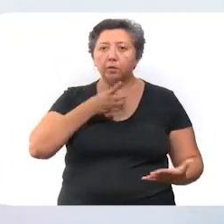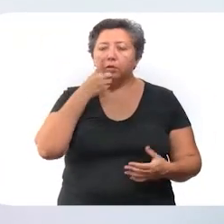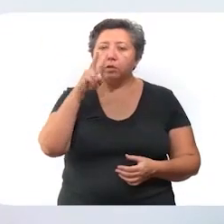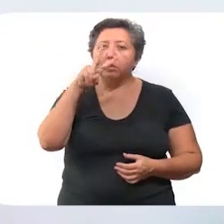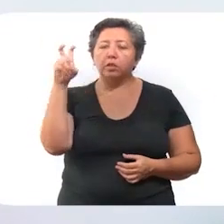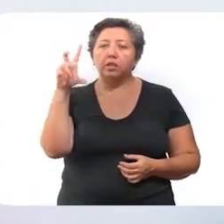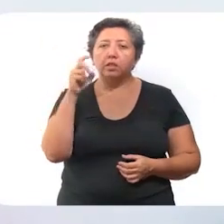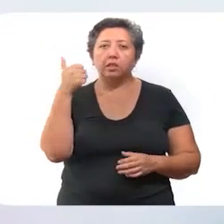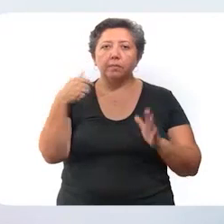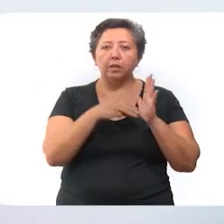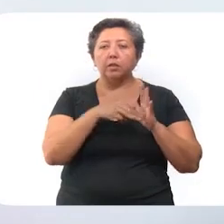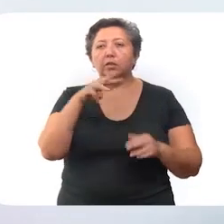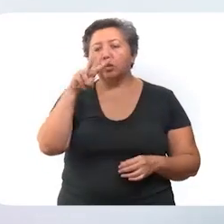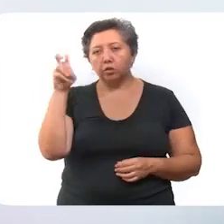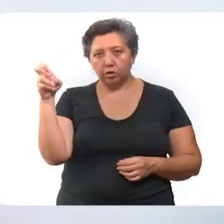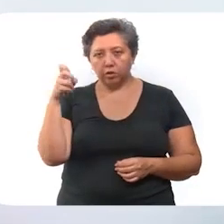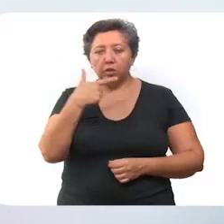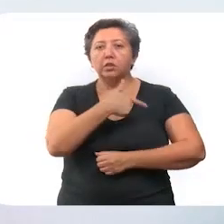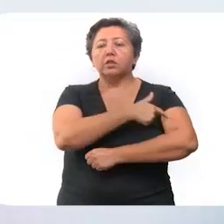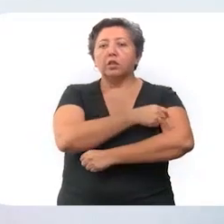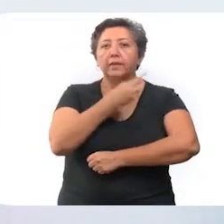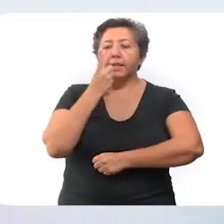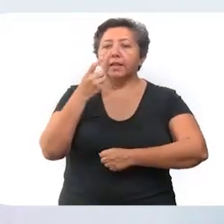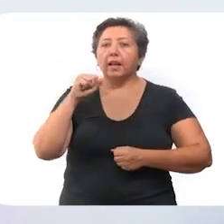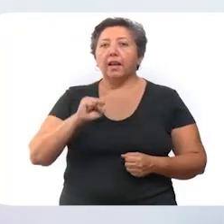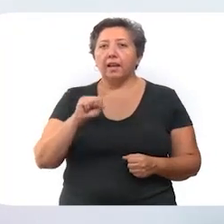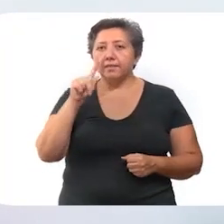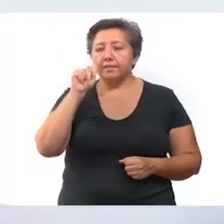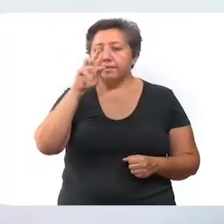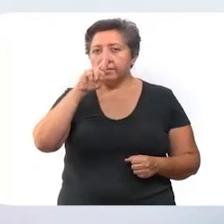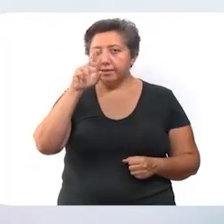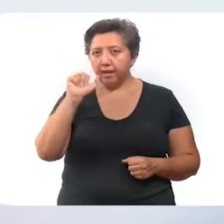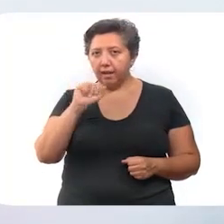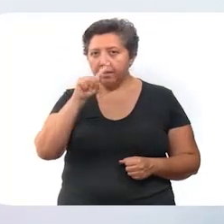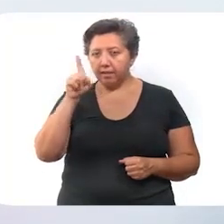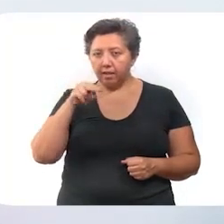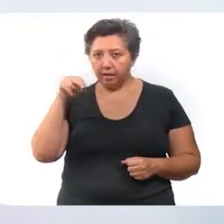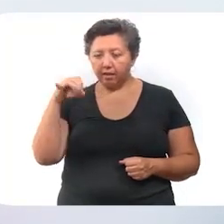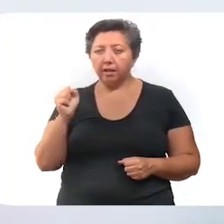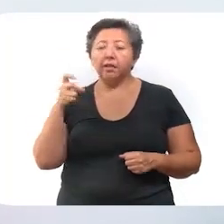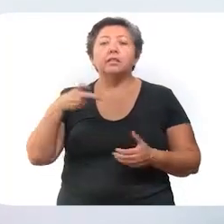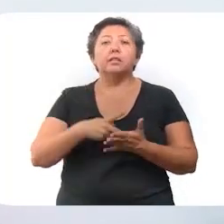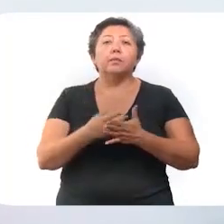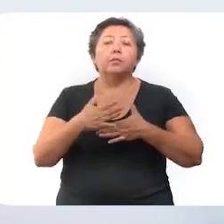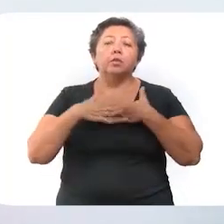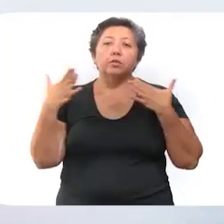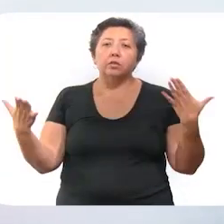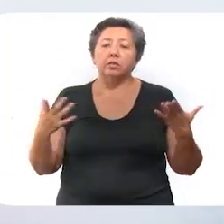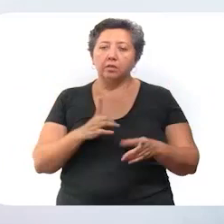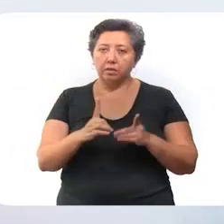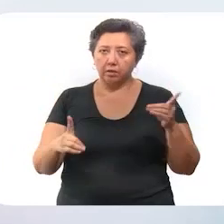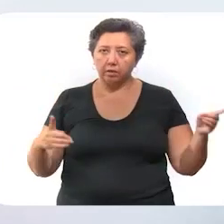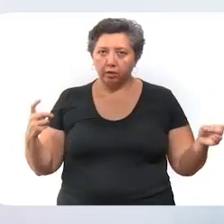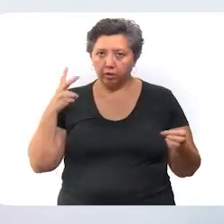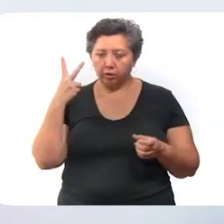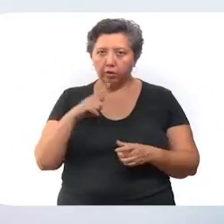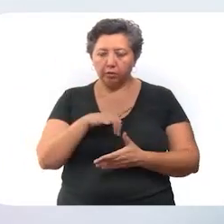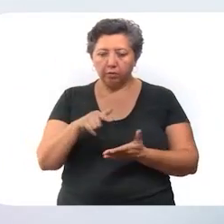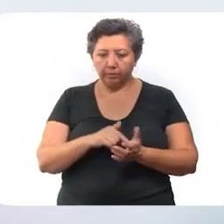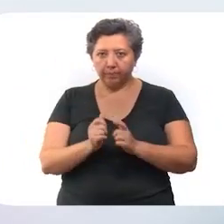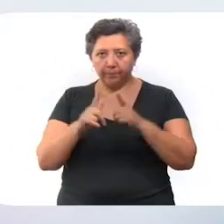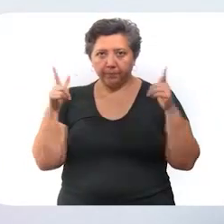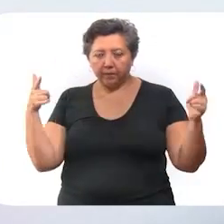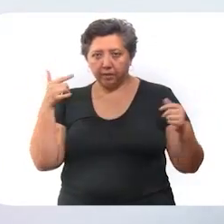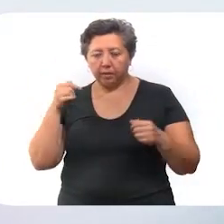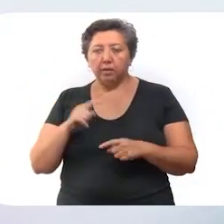territorio 236.200 dosis de la farmacéutica AstraZeneca. Este proceso se desarrolla en 2 macrocentros